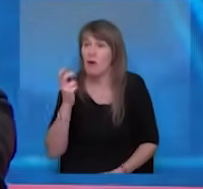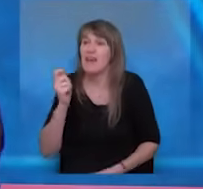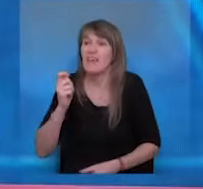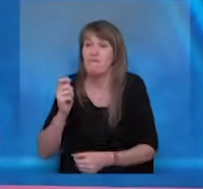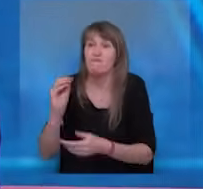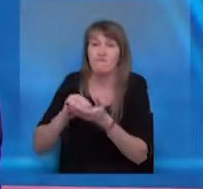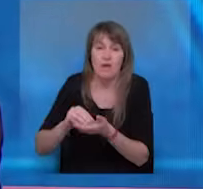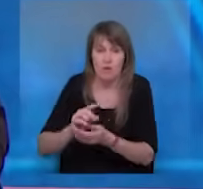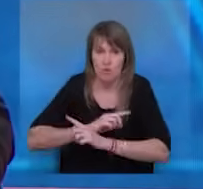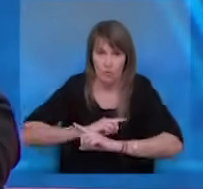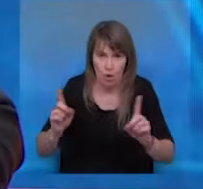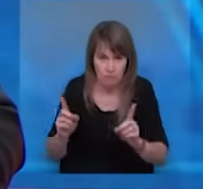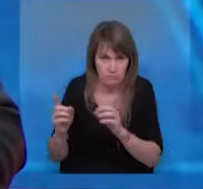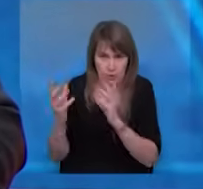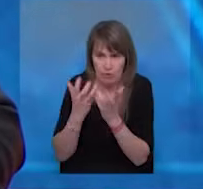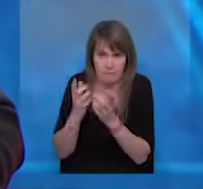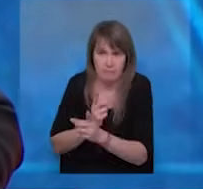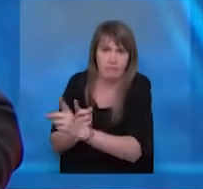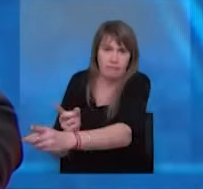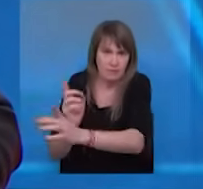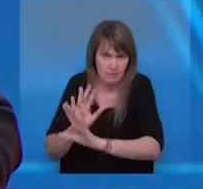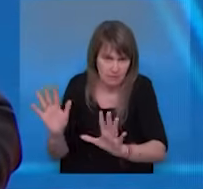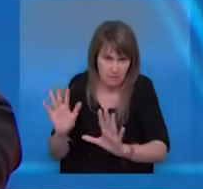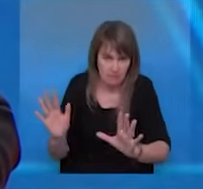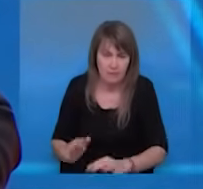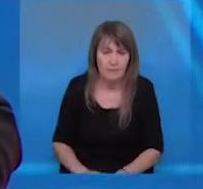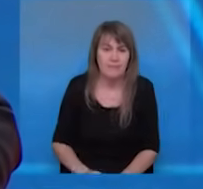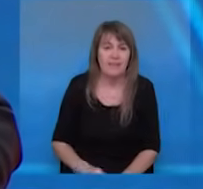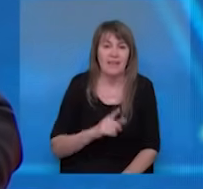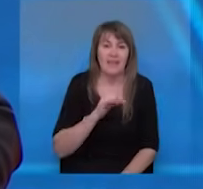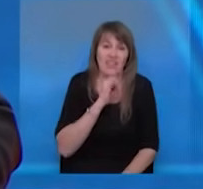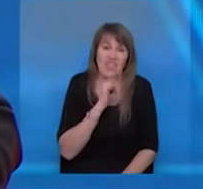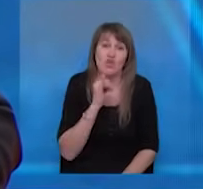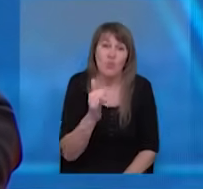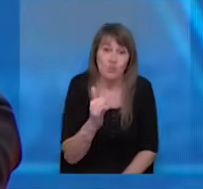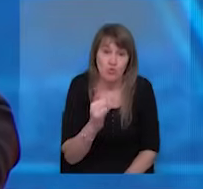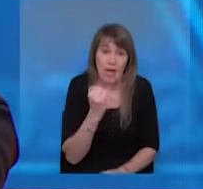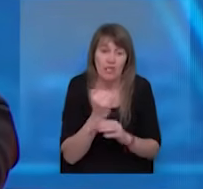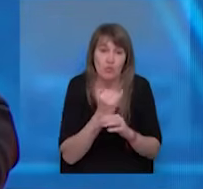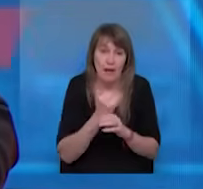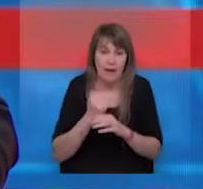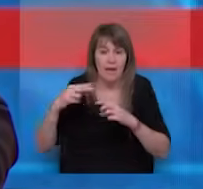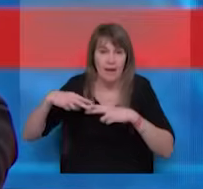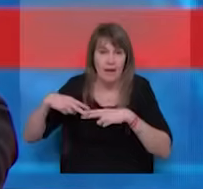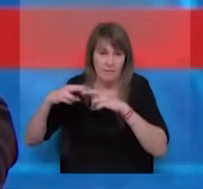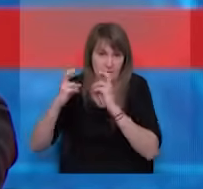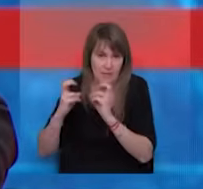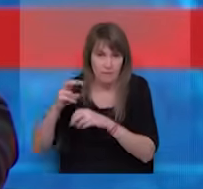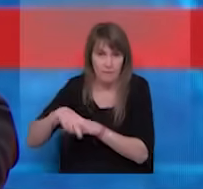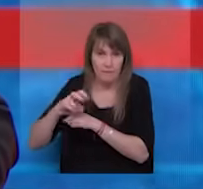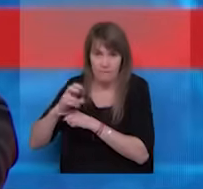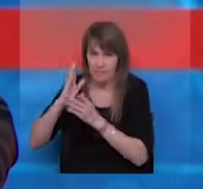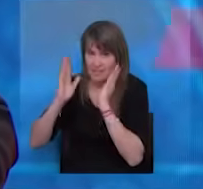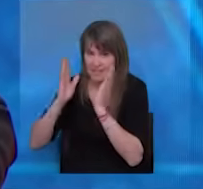cosas cierro paréntesis la denuncia de iturralde fue investigada en la fiscalía